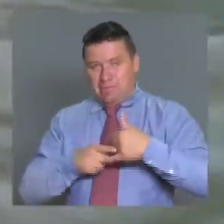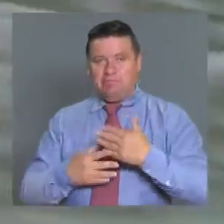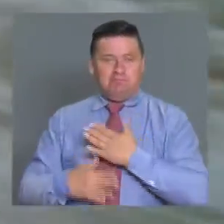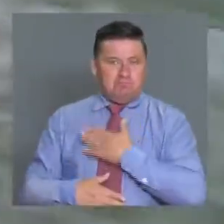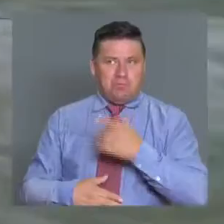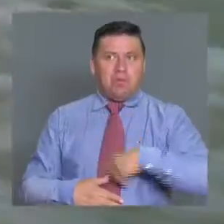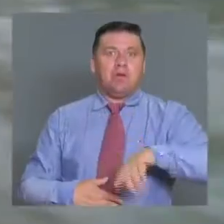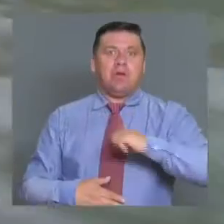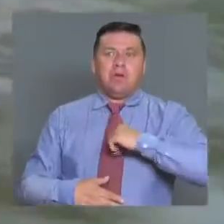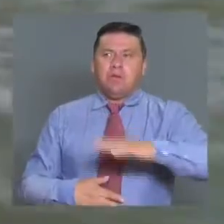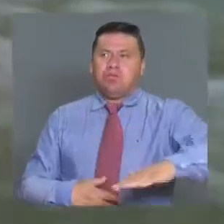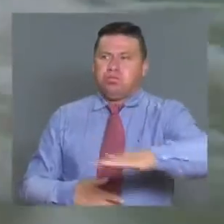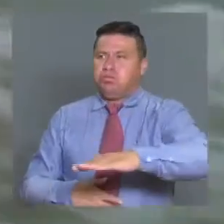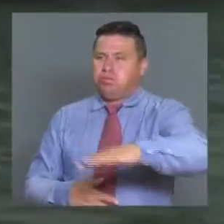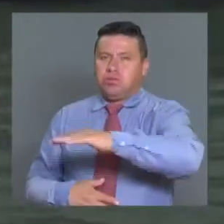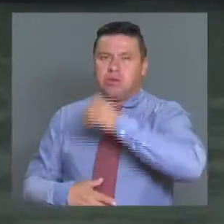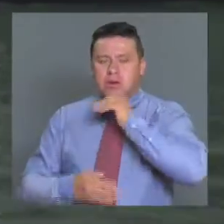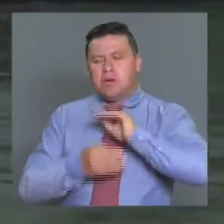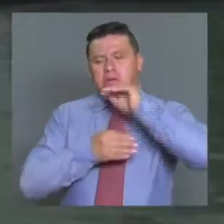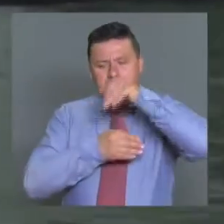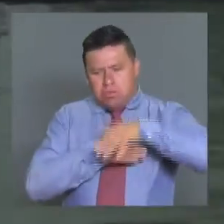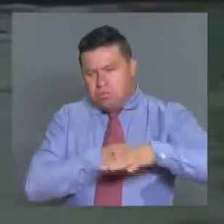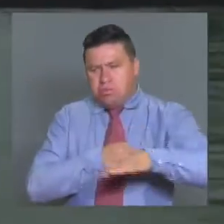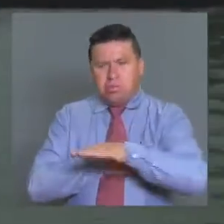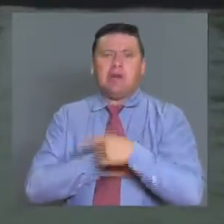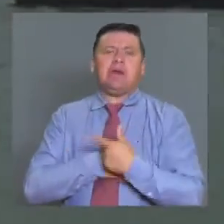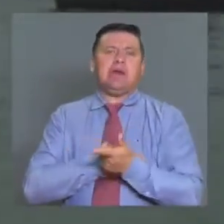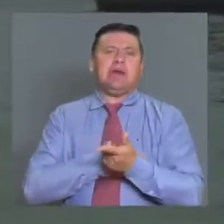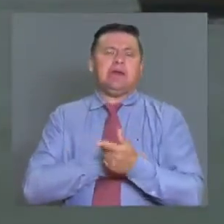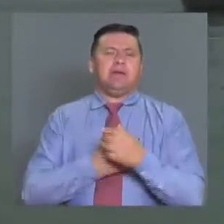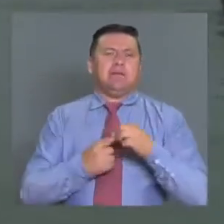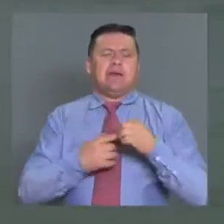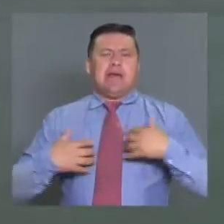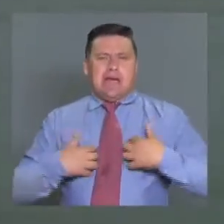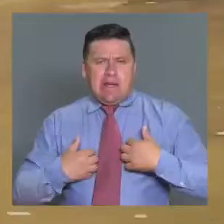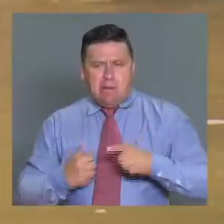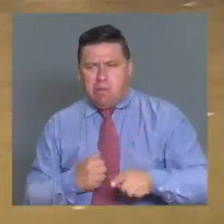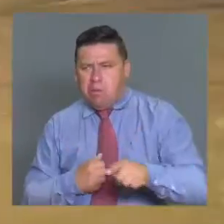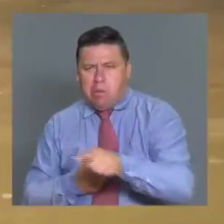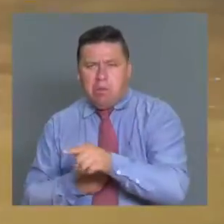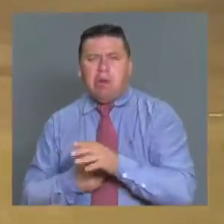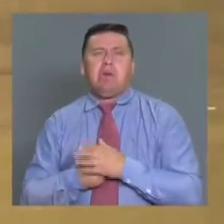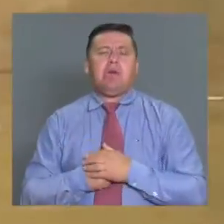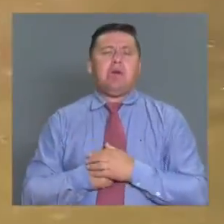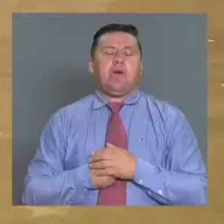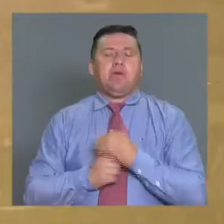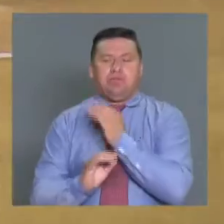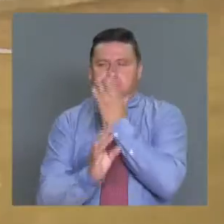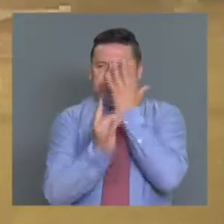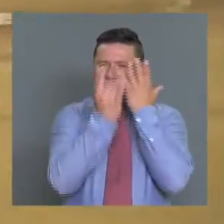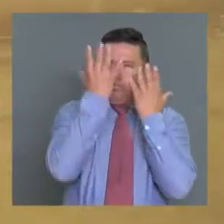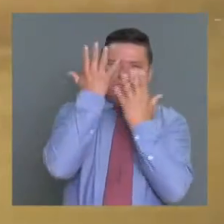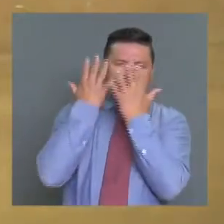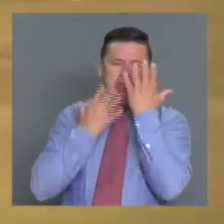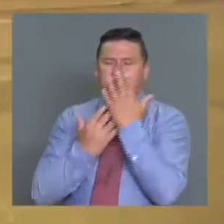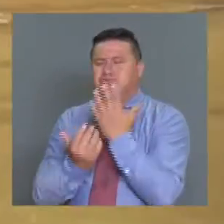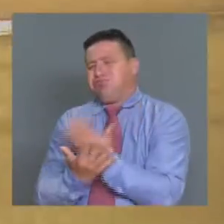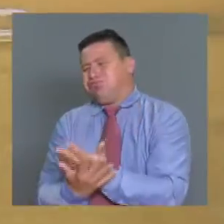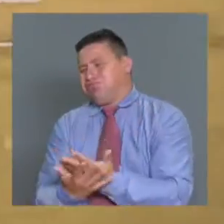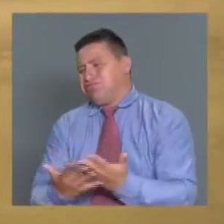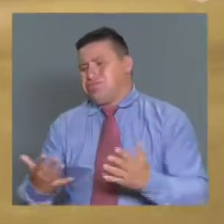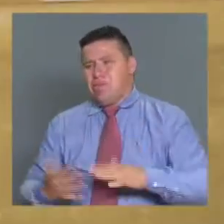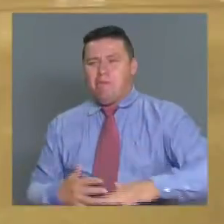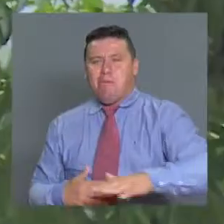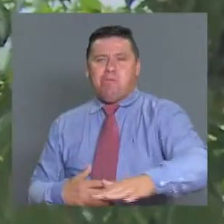privilegio de tener una zona hídrica una zona de especies en la parte ecológica etcétera un sinnúmero